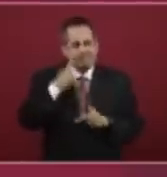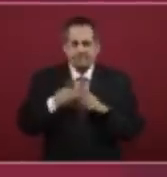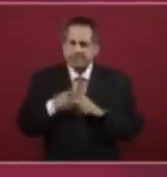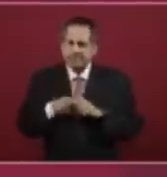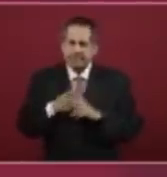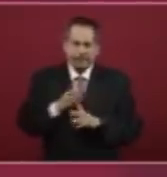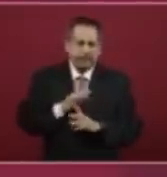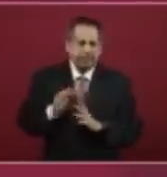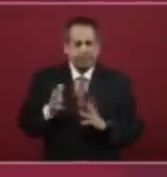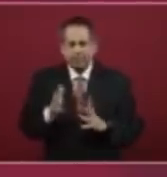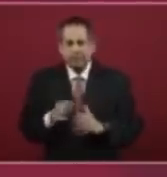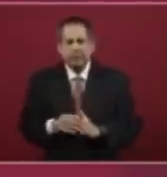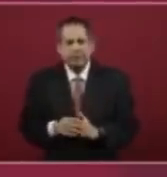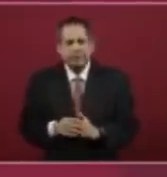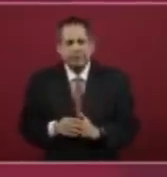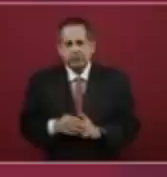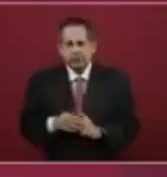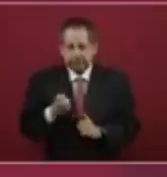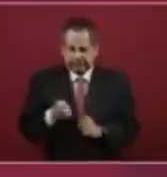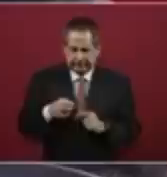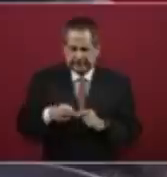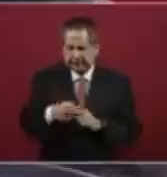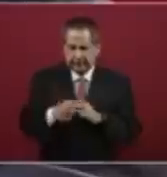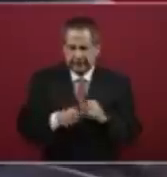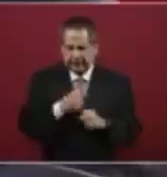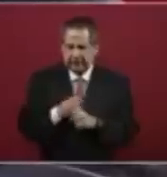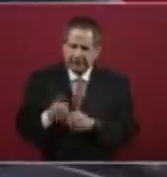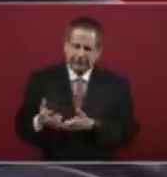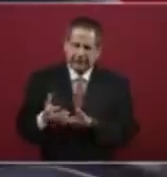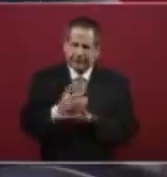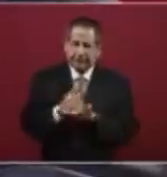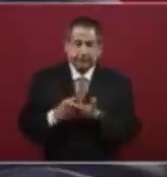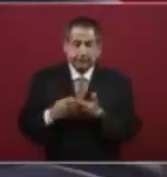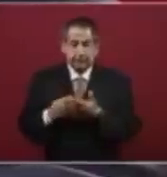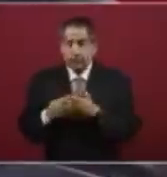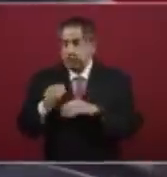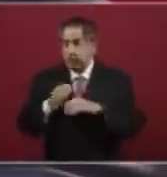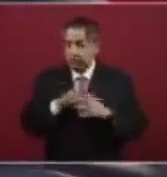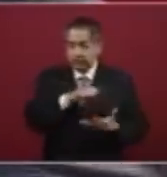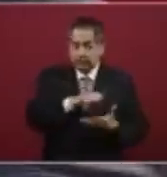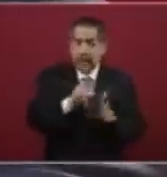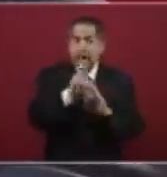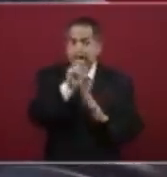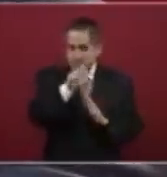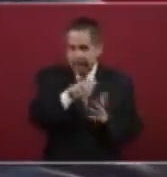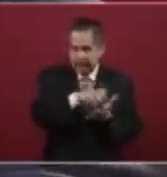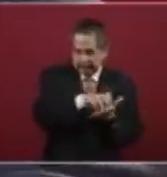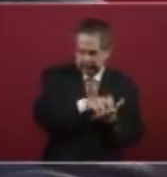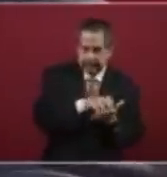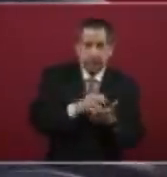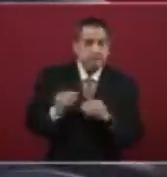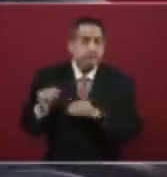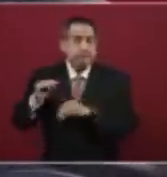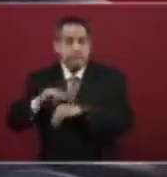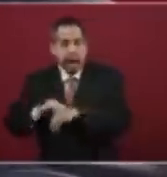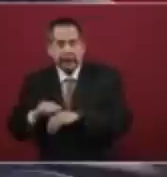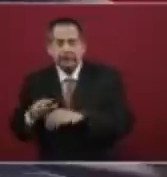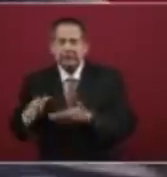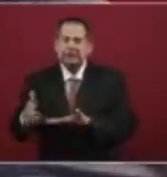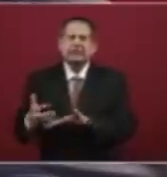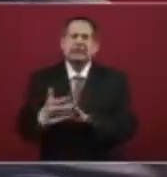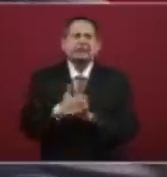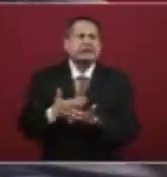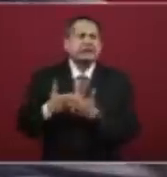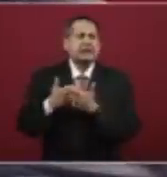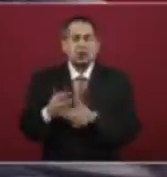podemos este año, adicional al plan de austeridad, ahorrar